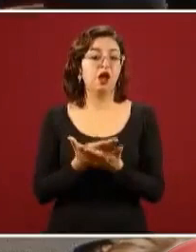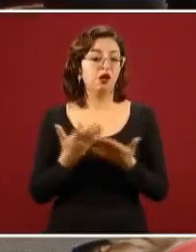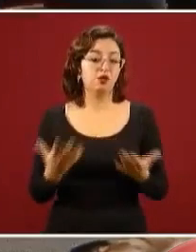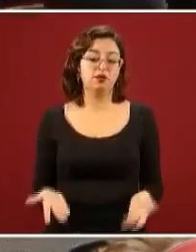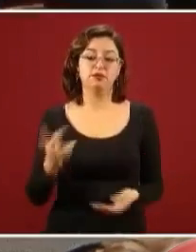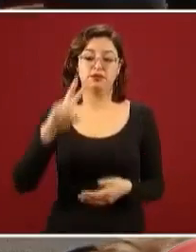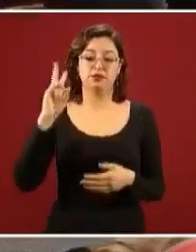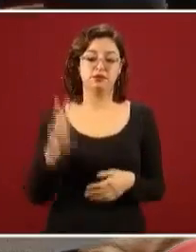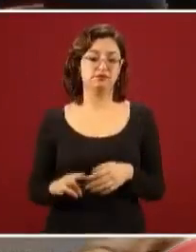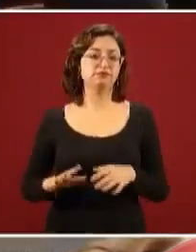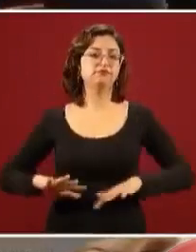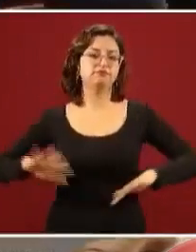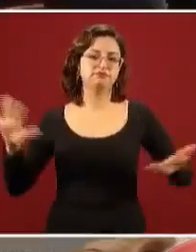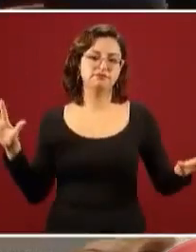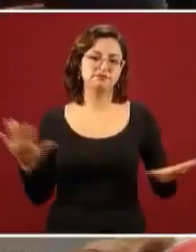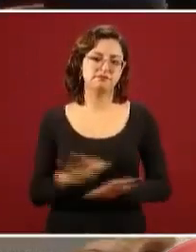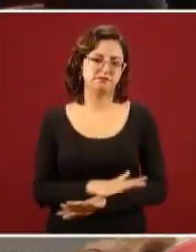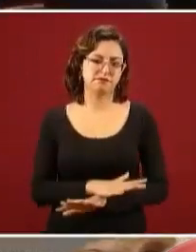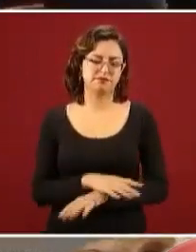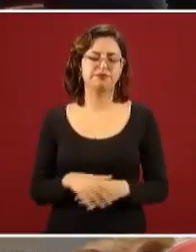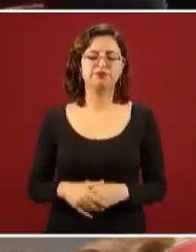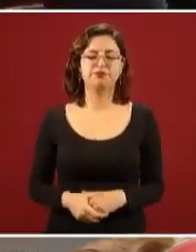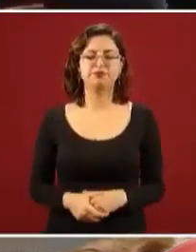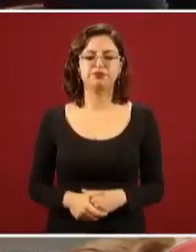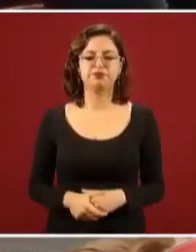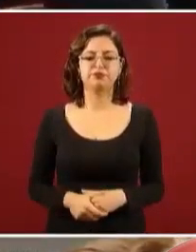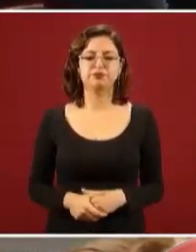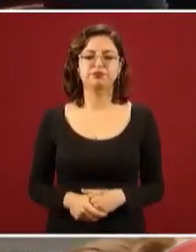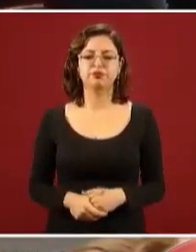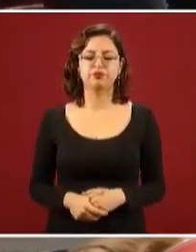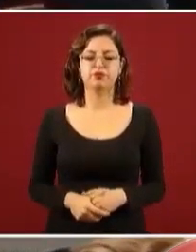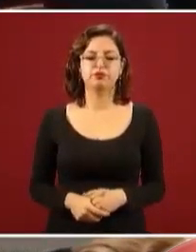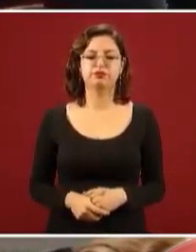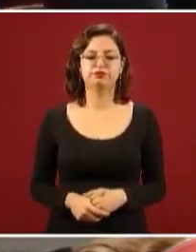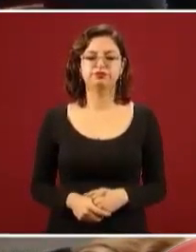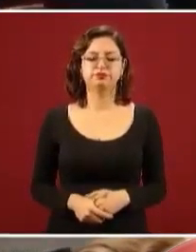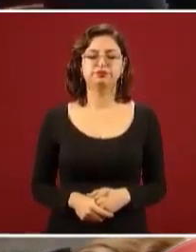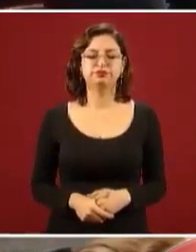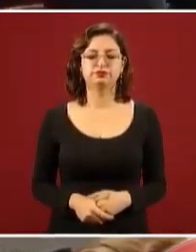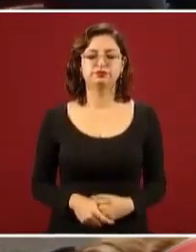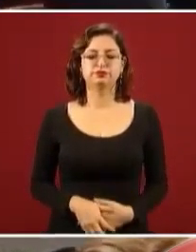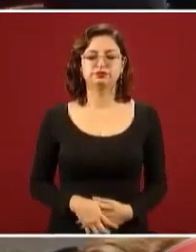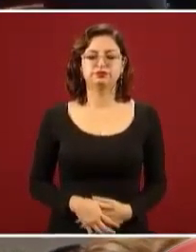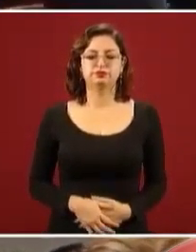completo. Vamos a pasar, si les parece,